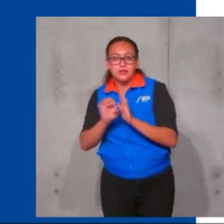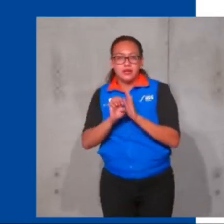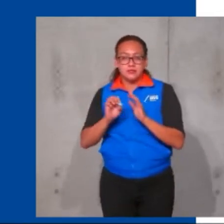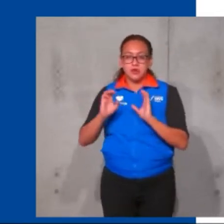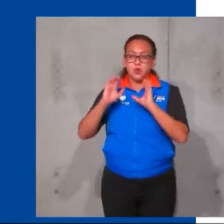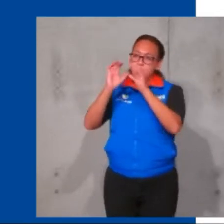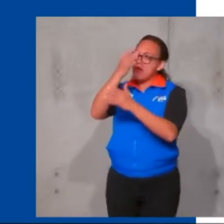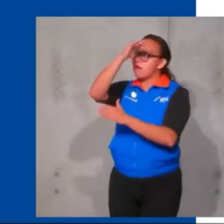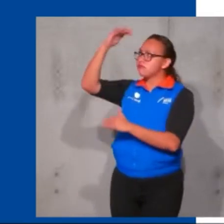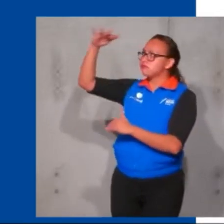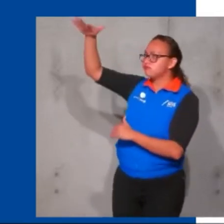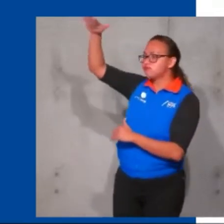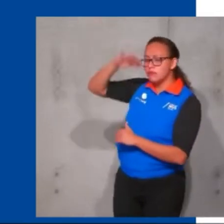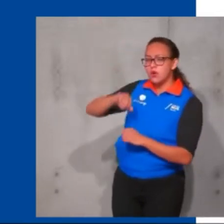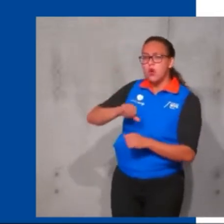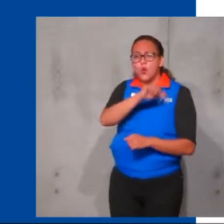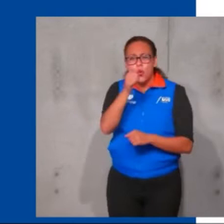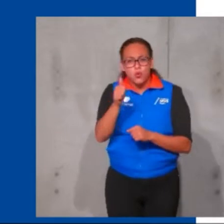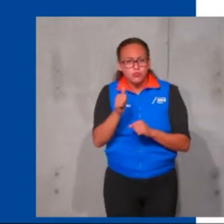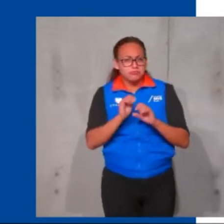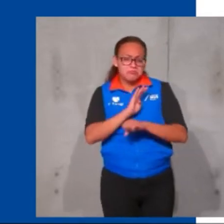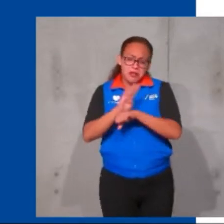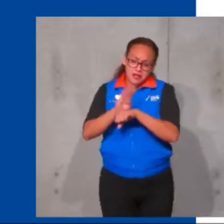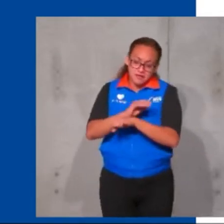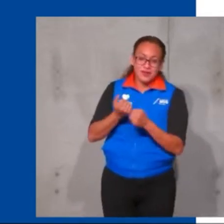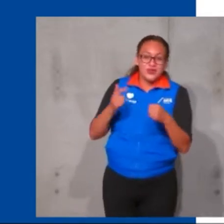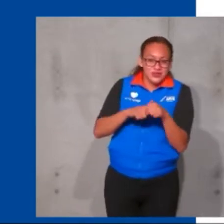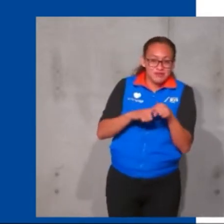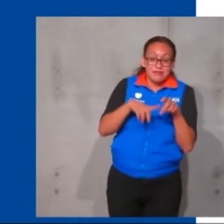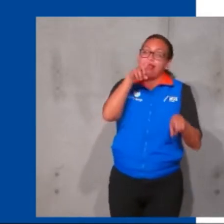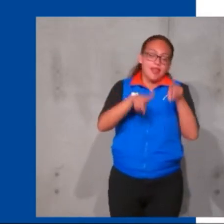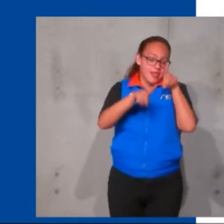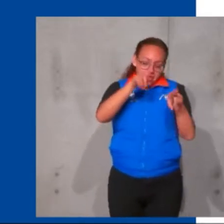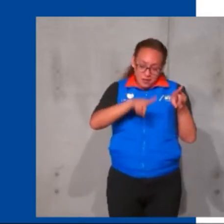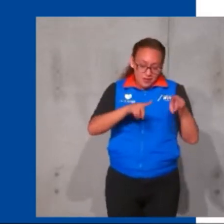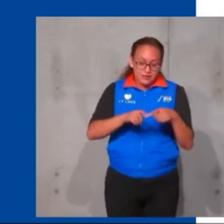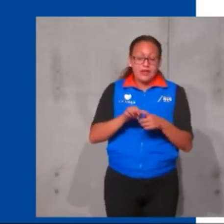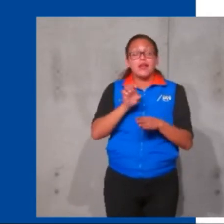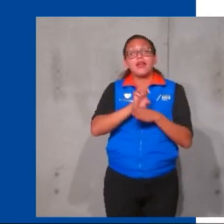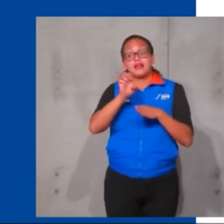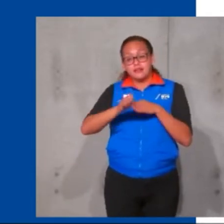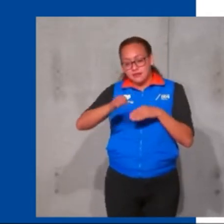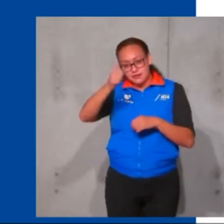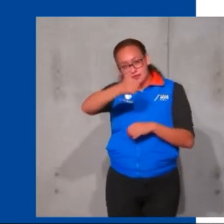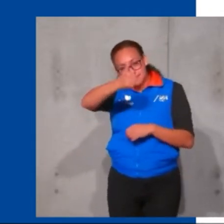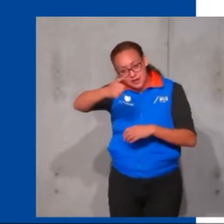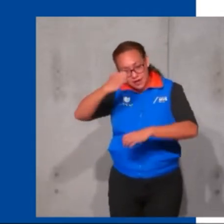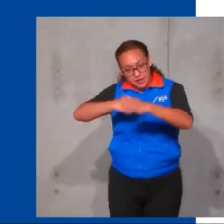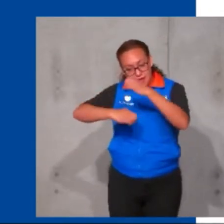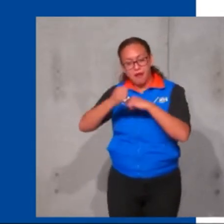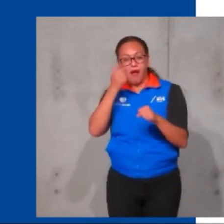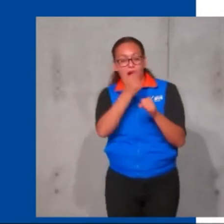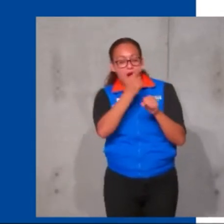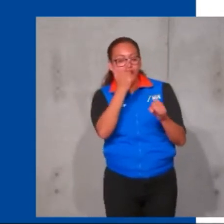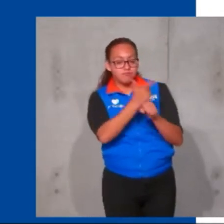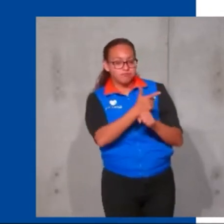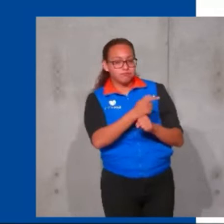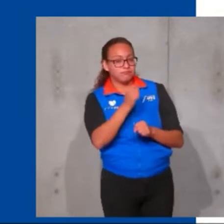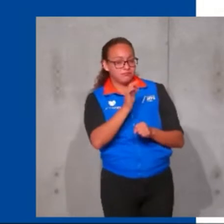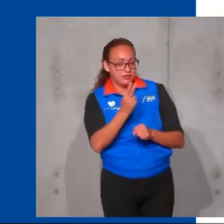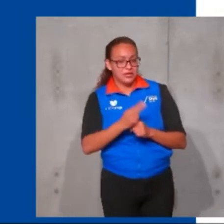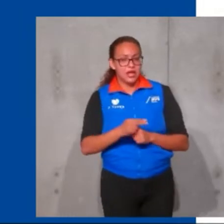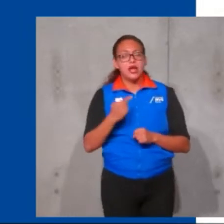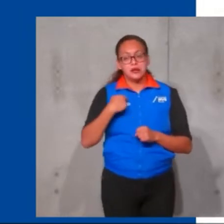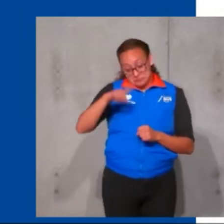un impacto importante en el medio ambiente, hay otros que tienen un impacto importante social. Entonces hay que identificar esos